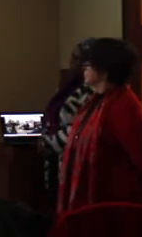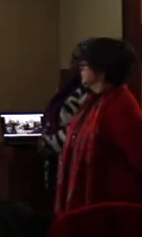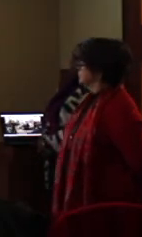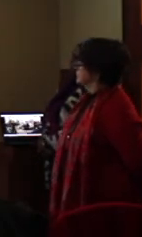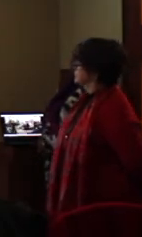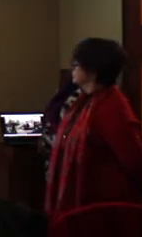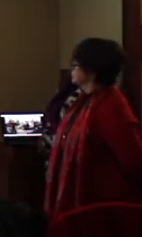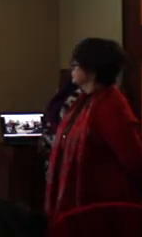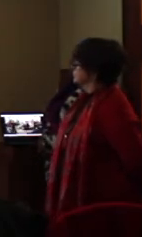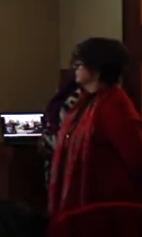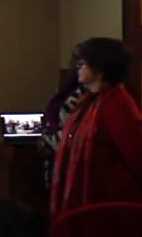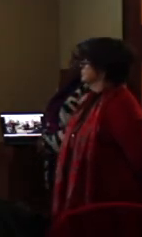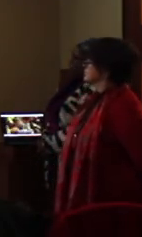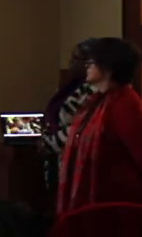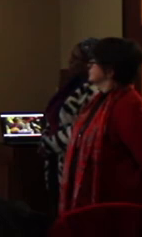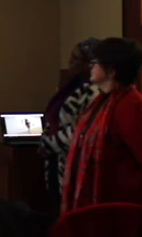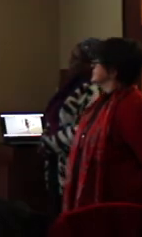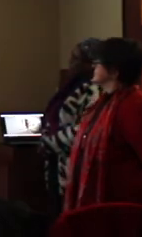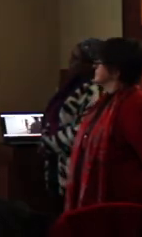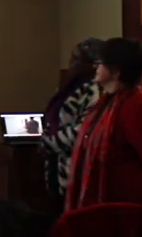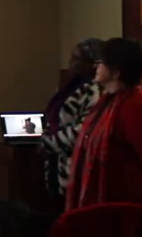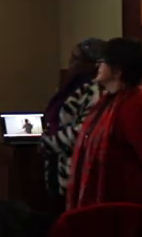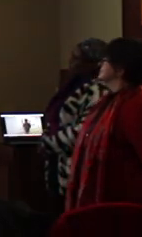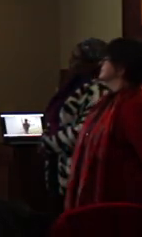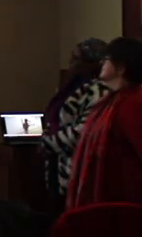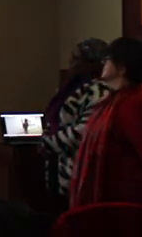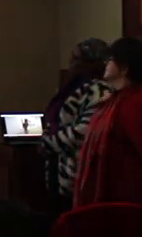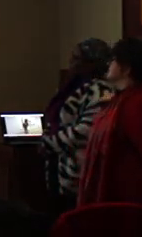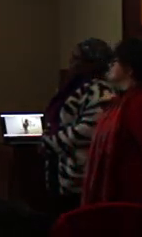otra dimensión, a nuestro mundo, a nuestra realidad.